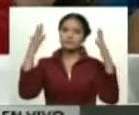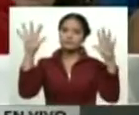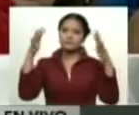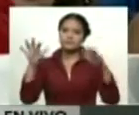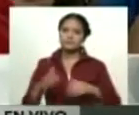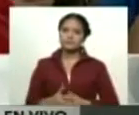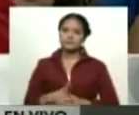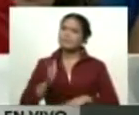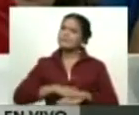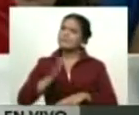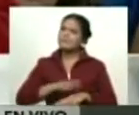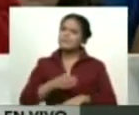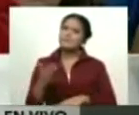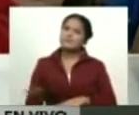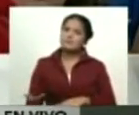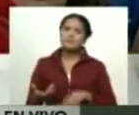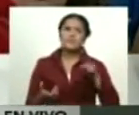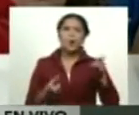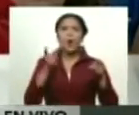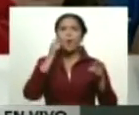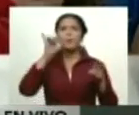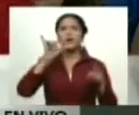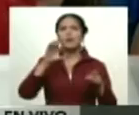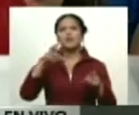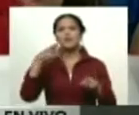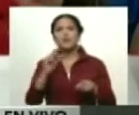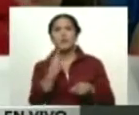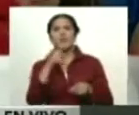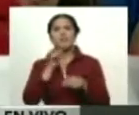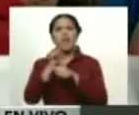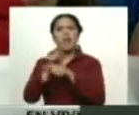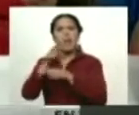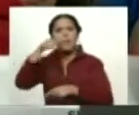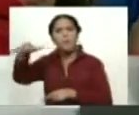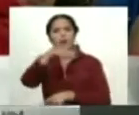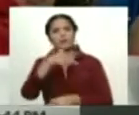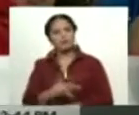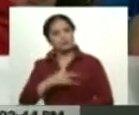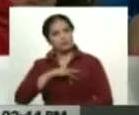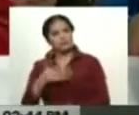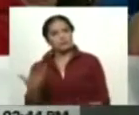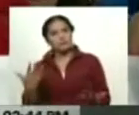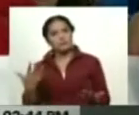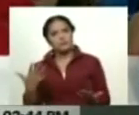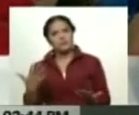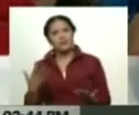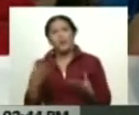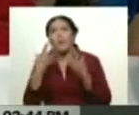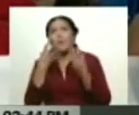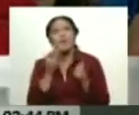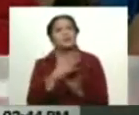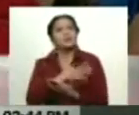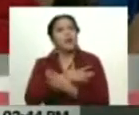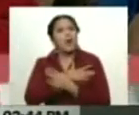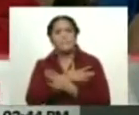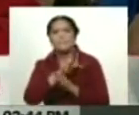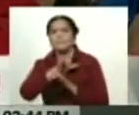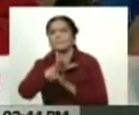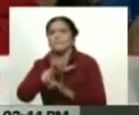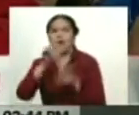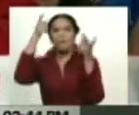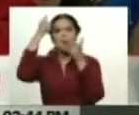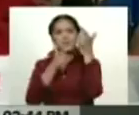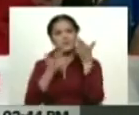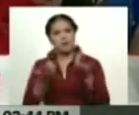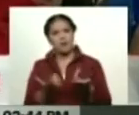¿Qué necesidad hay que el señor Chuto Torrealba diga esas cosas y amenace al pueblo? Son millones que amamos a Chávez.